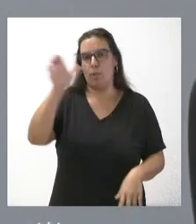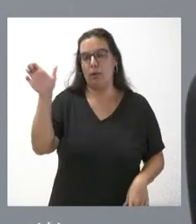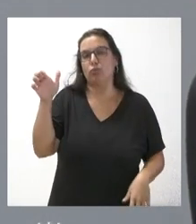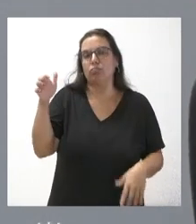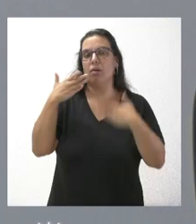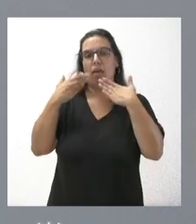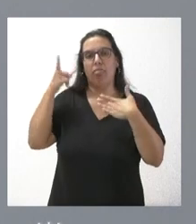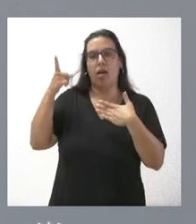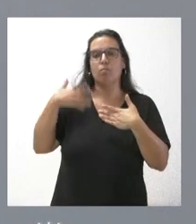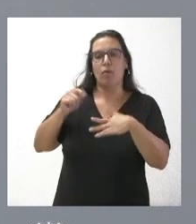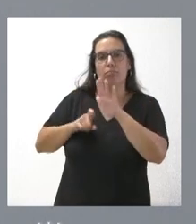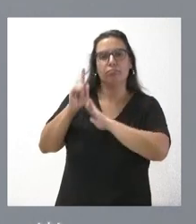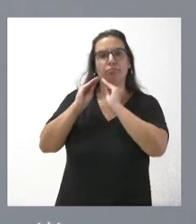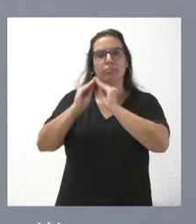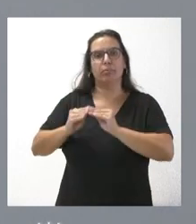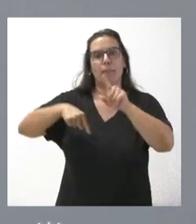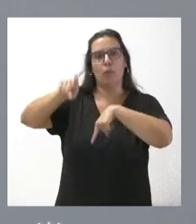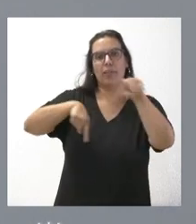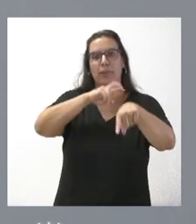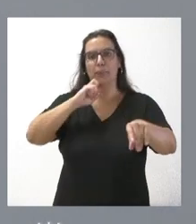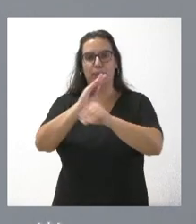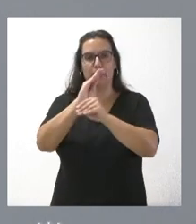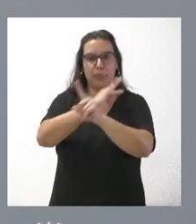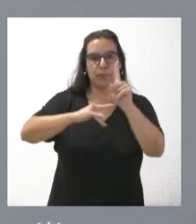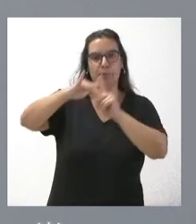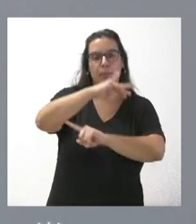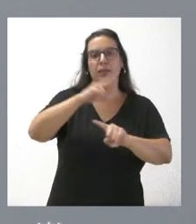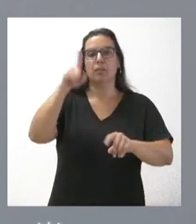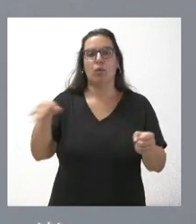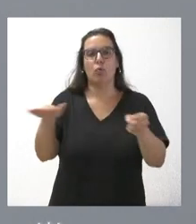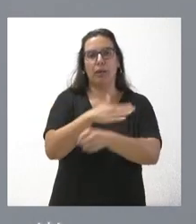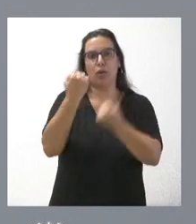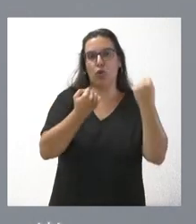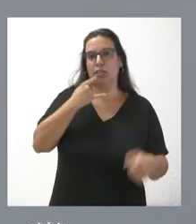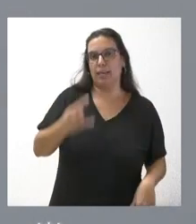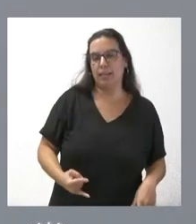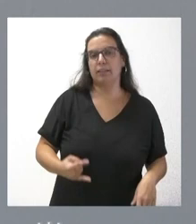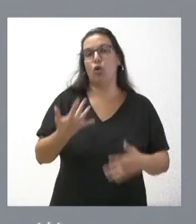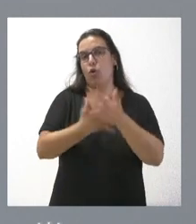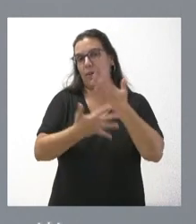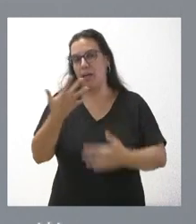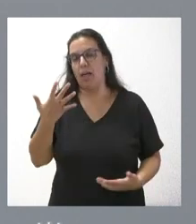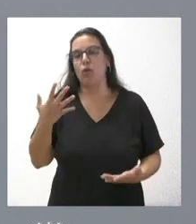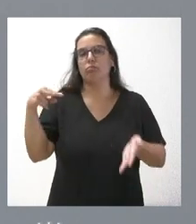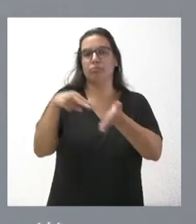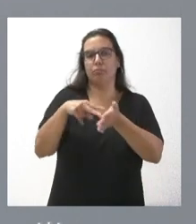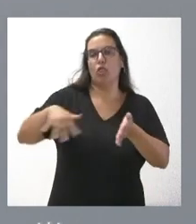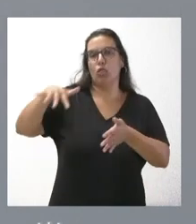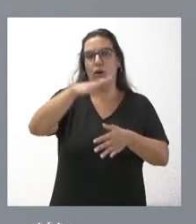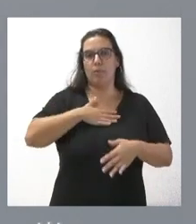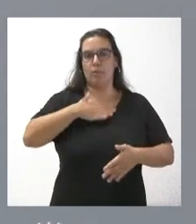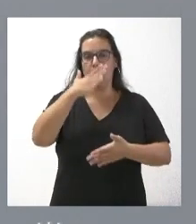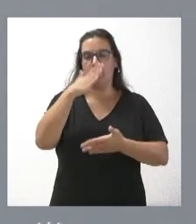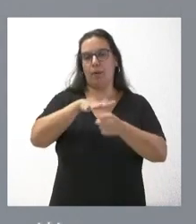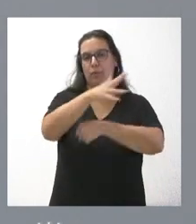permite pues el desarrollo de la movilidad sostenible y conectada, dando cobertura a los vehículos eléctricos e híbridos enchufables en estas instalaciones de ámbito